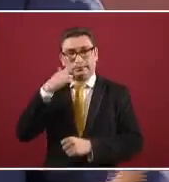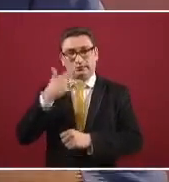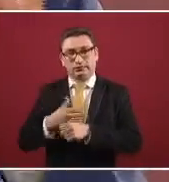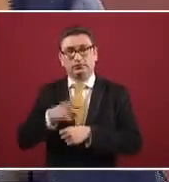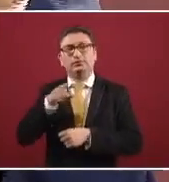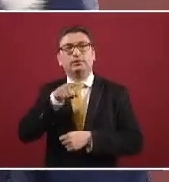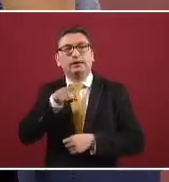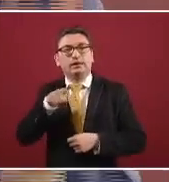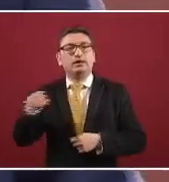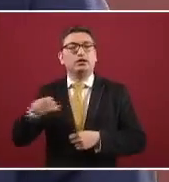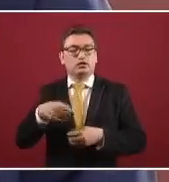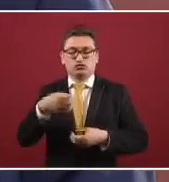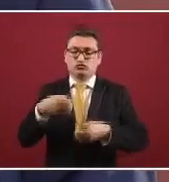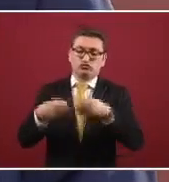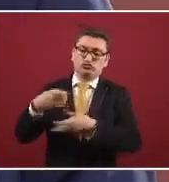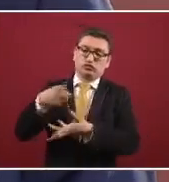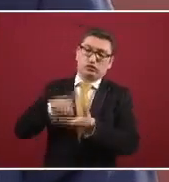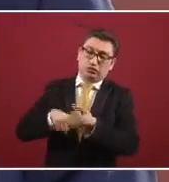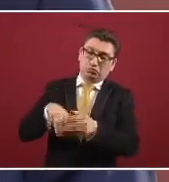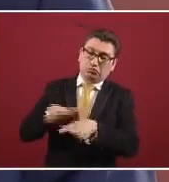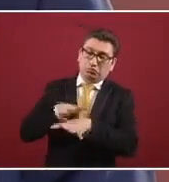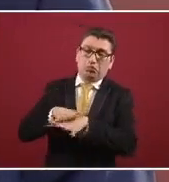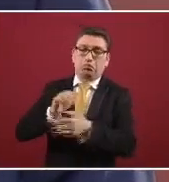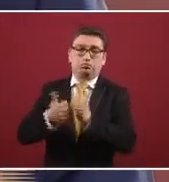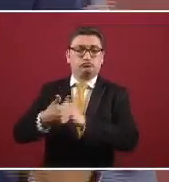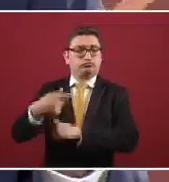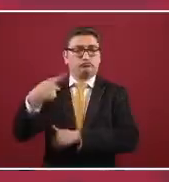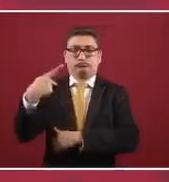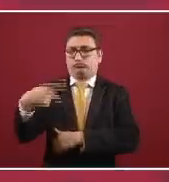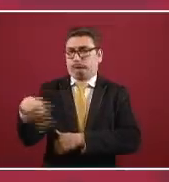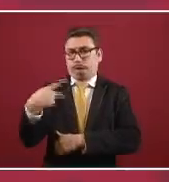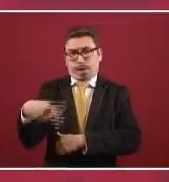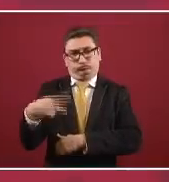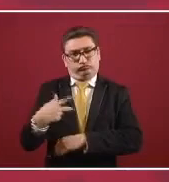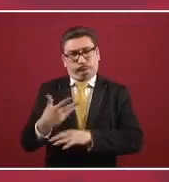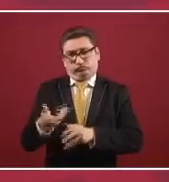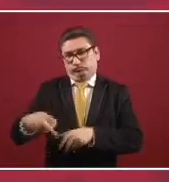de llevar a cabo la reforma que hace falta.